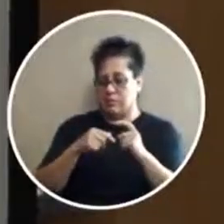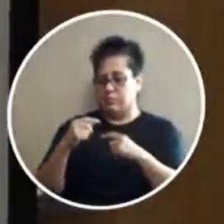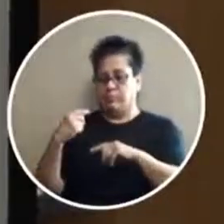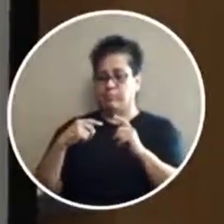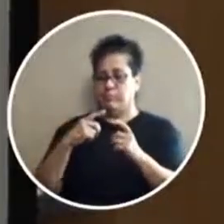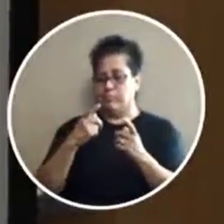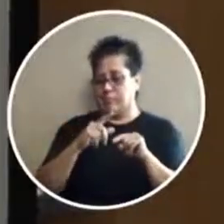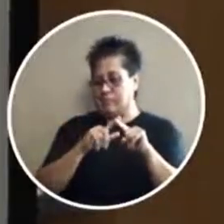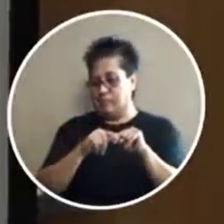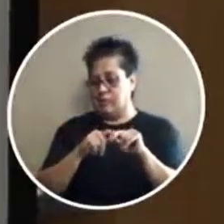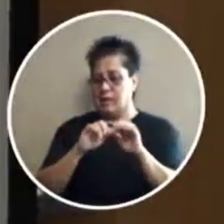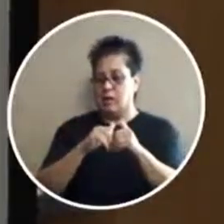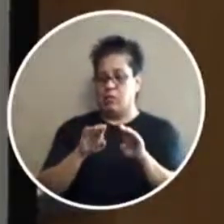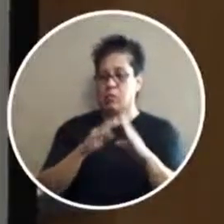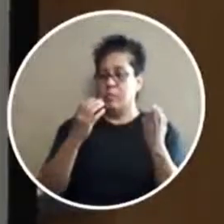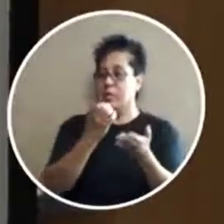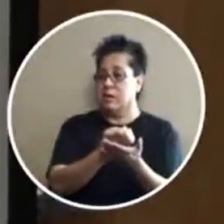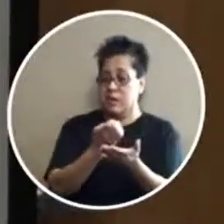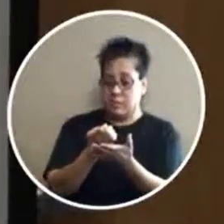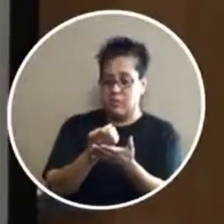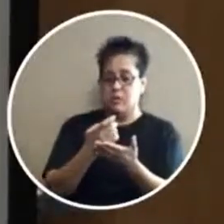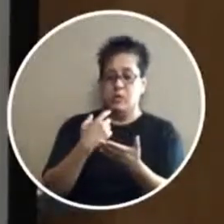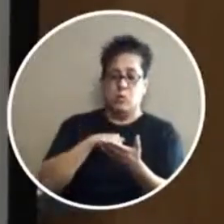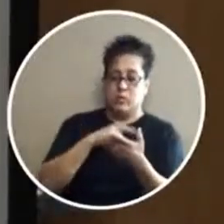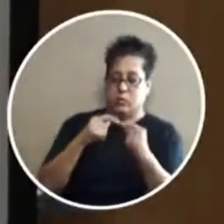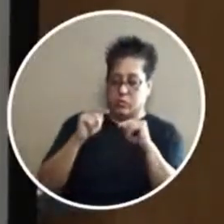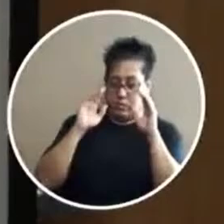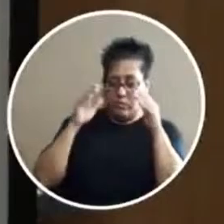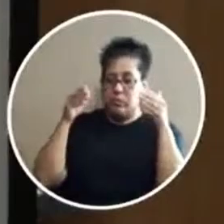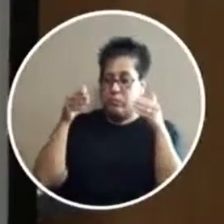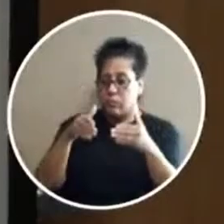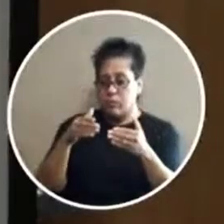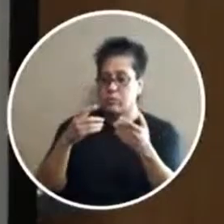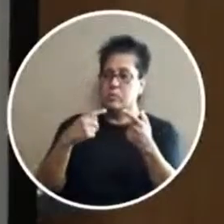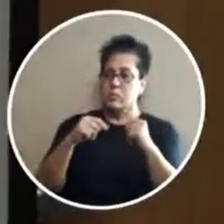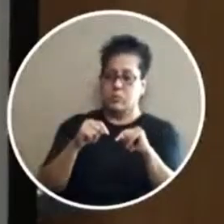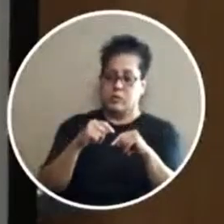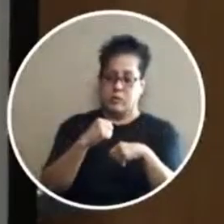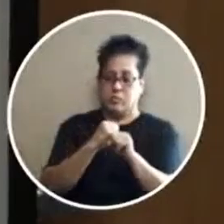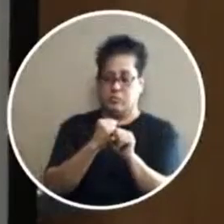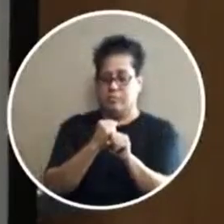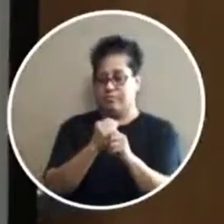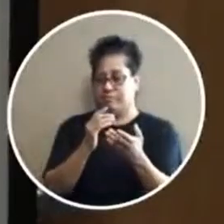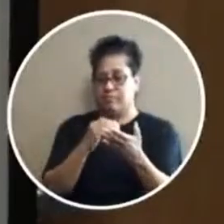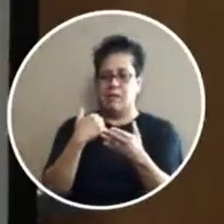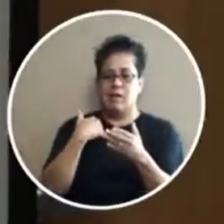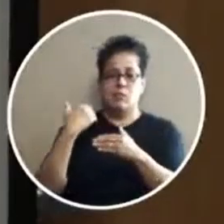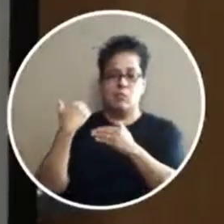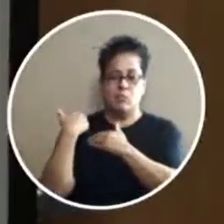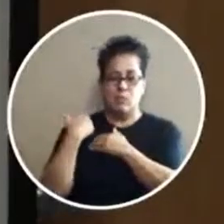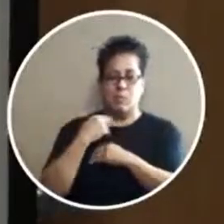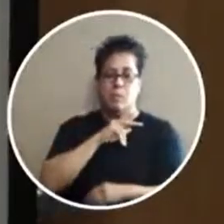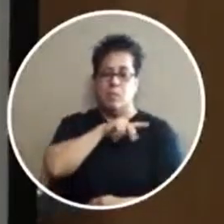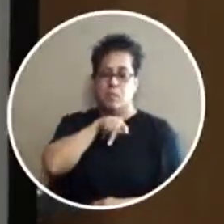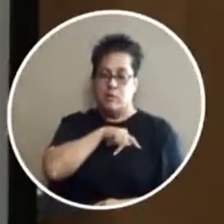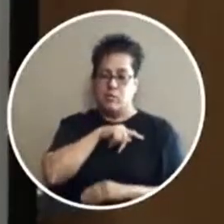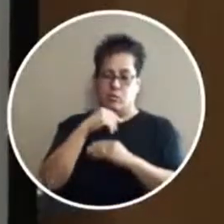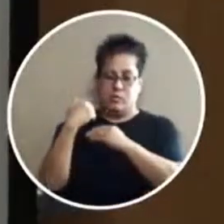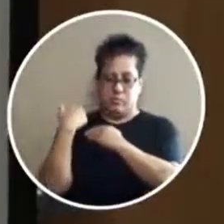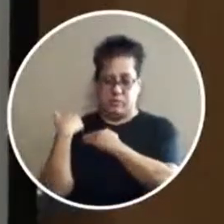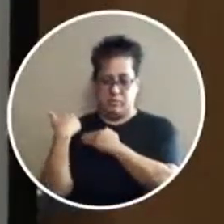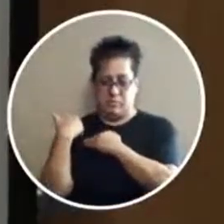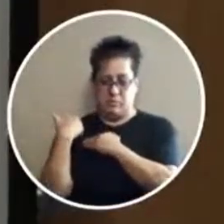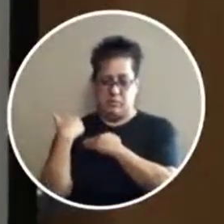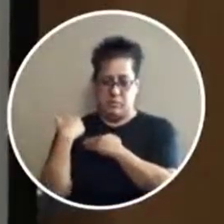abierto la economía. Lo que tratamos de enfocarnos es en tomar una responsabilidad personal y que de esa